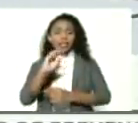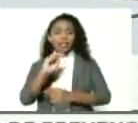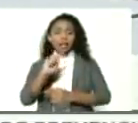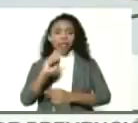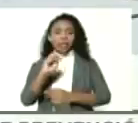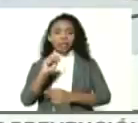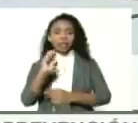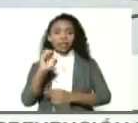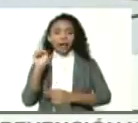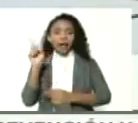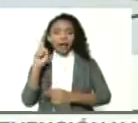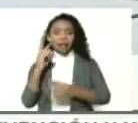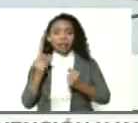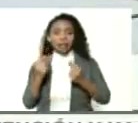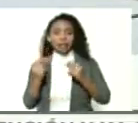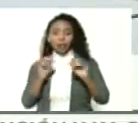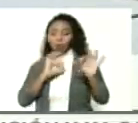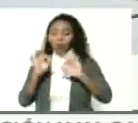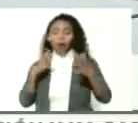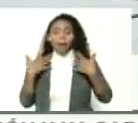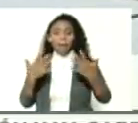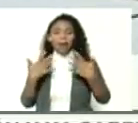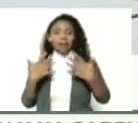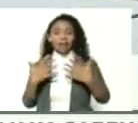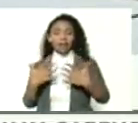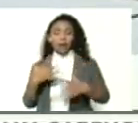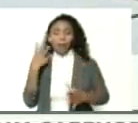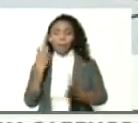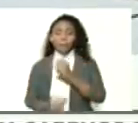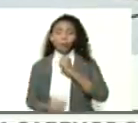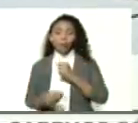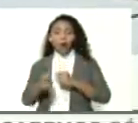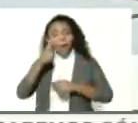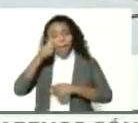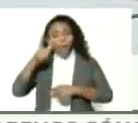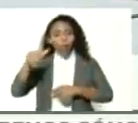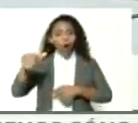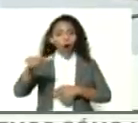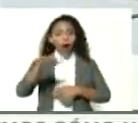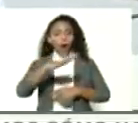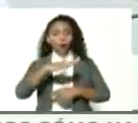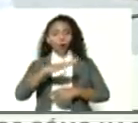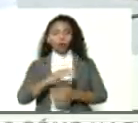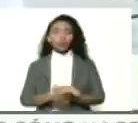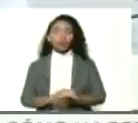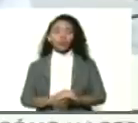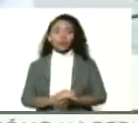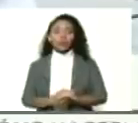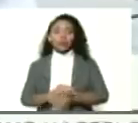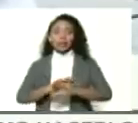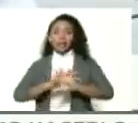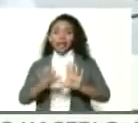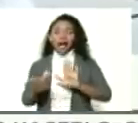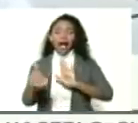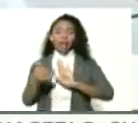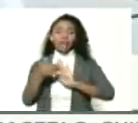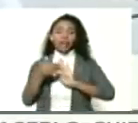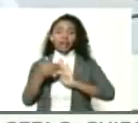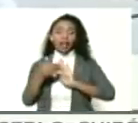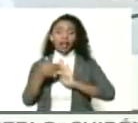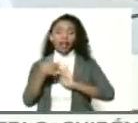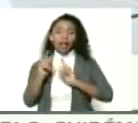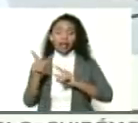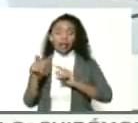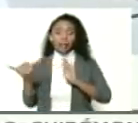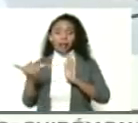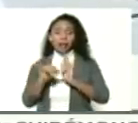alerta. Empezaron a evacuar la población que iba a estar afectada, la que está